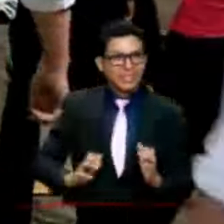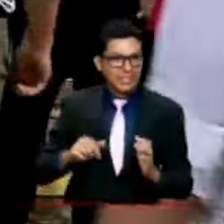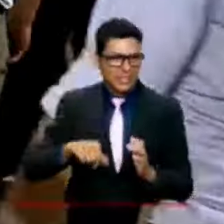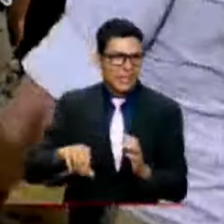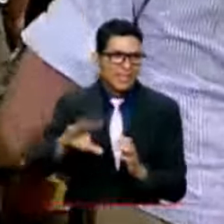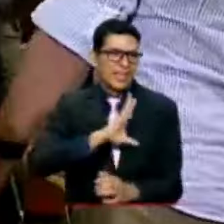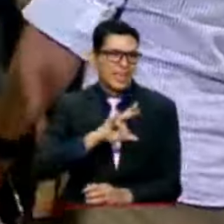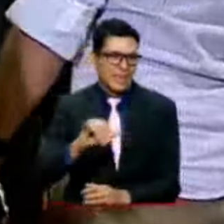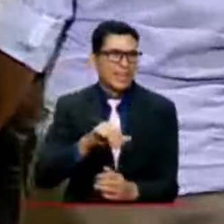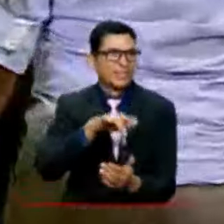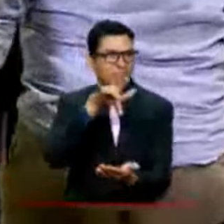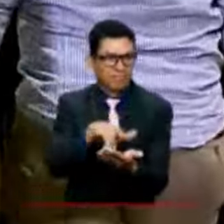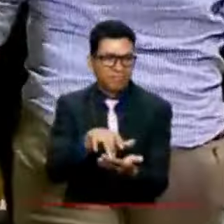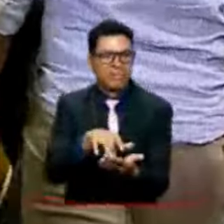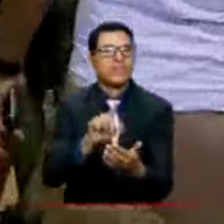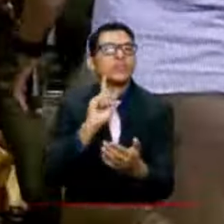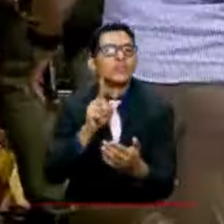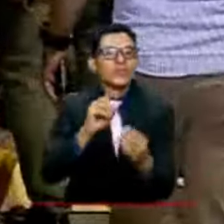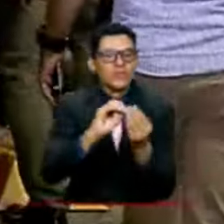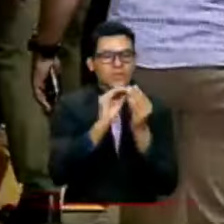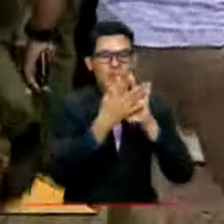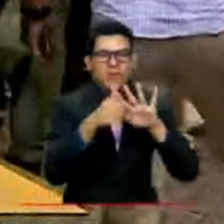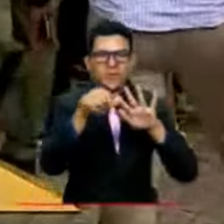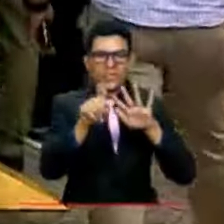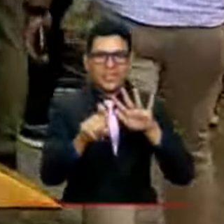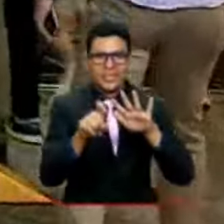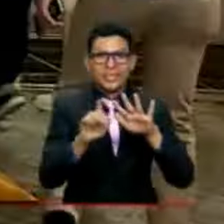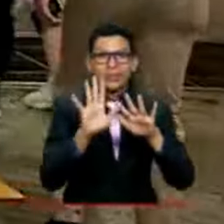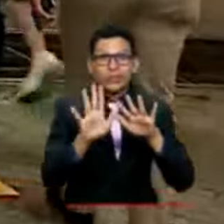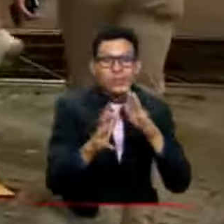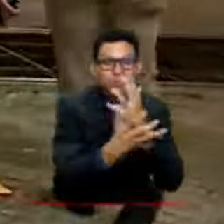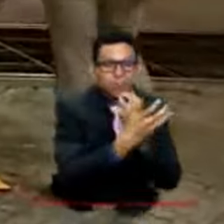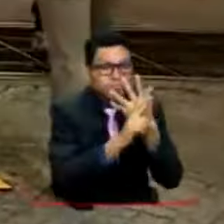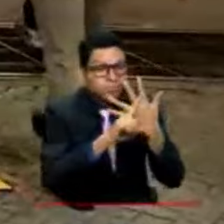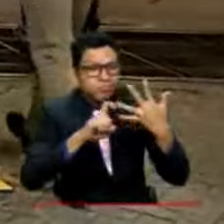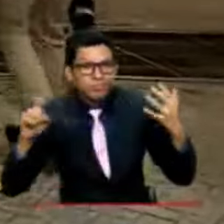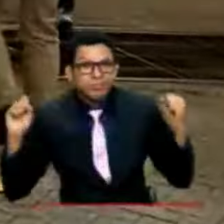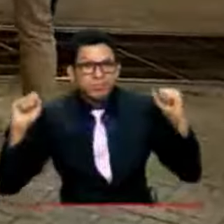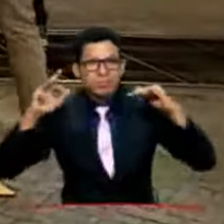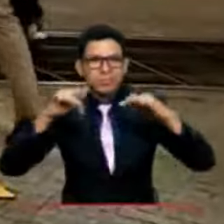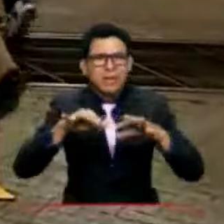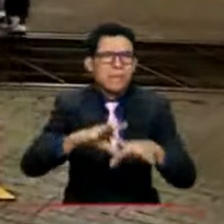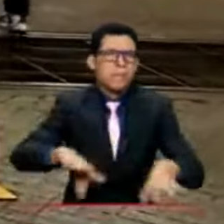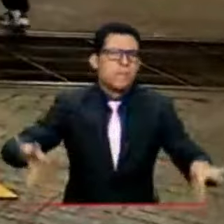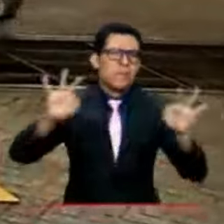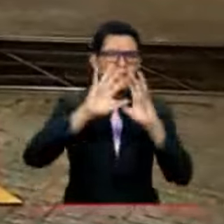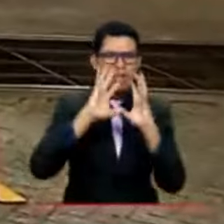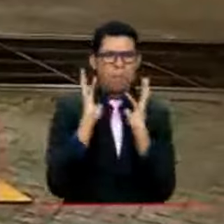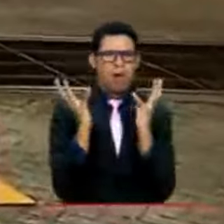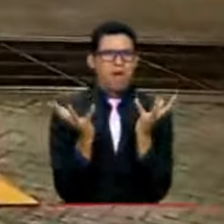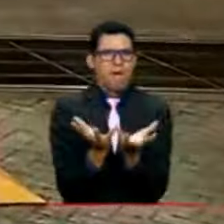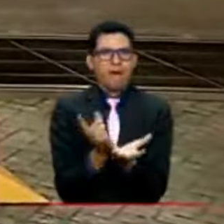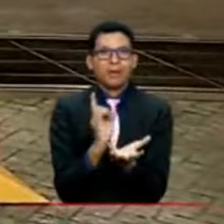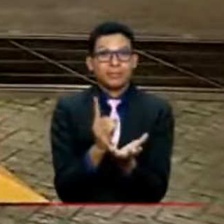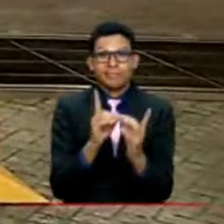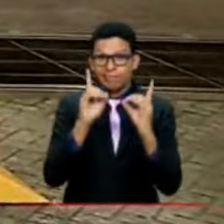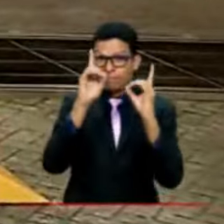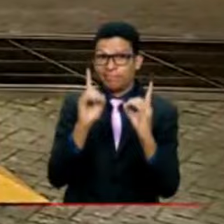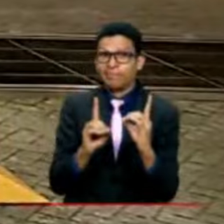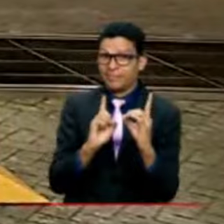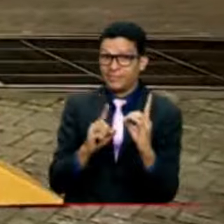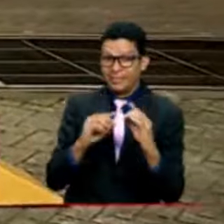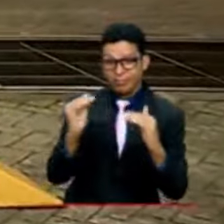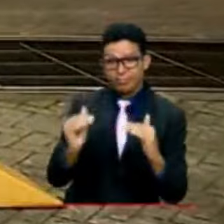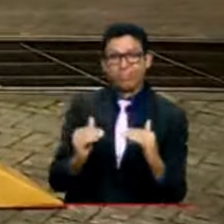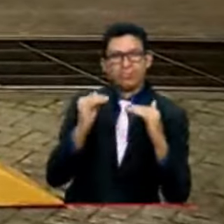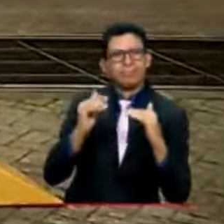Cali, para hacer presencia en la COP16, la cumbre de biodiversidad más importante del planeta, donde se tomarán decisiones relevantes